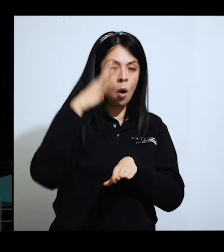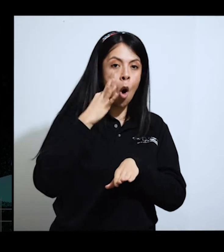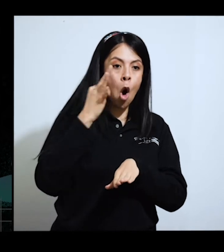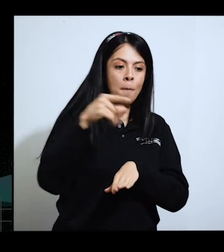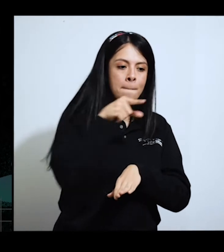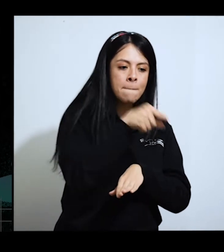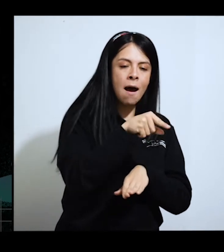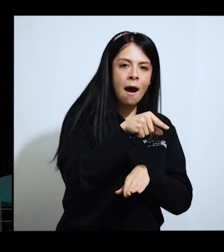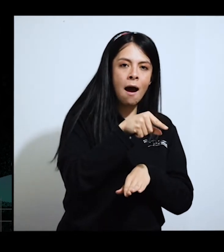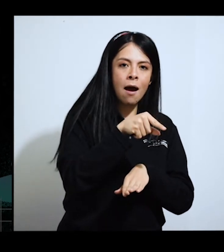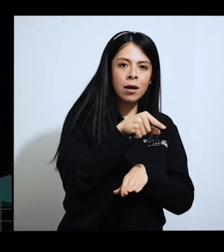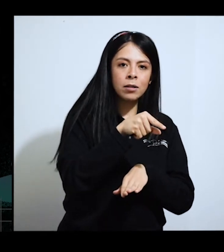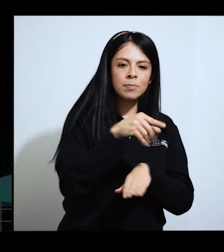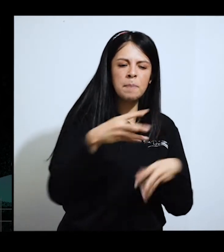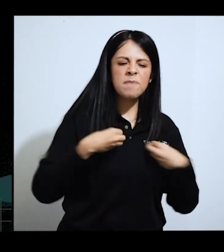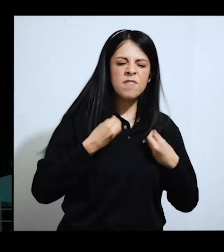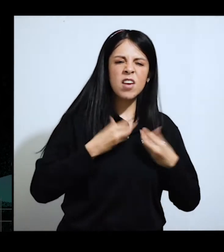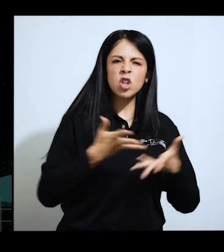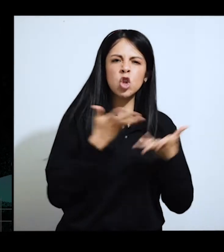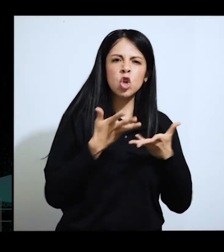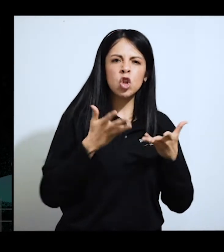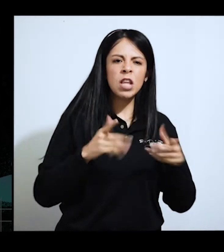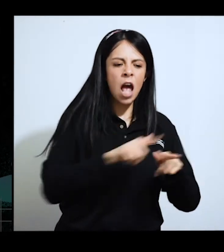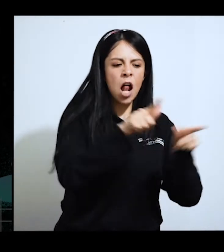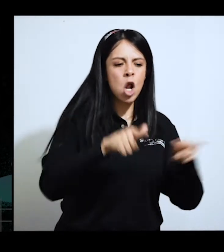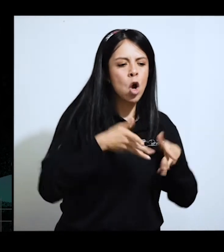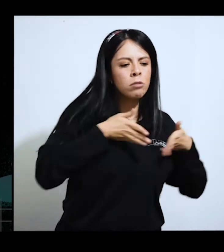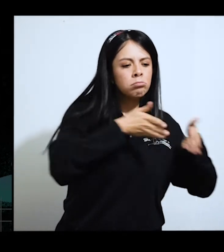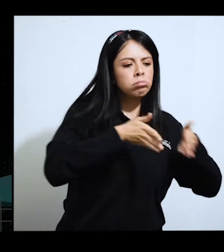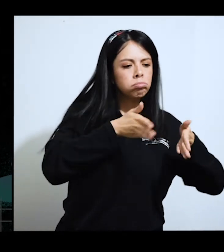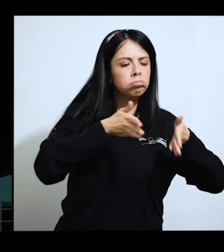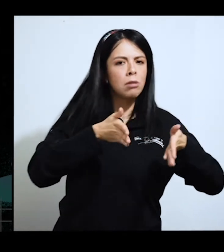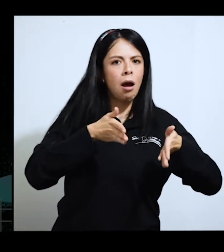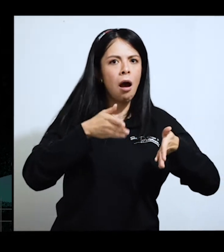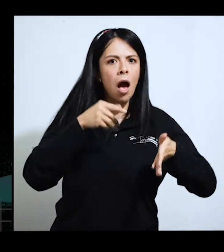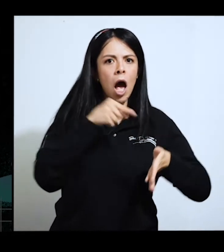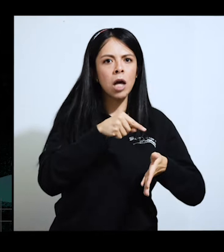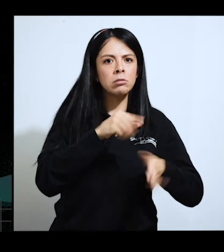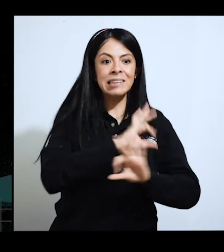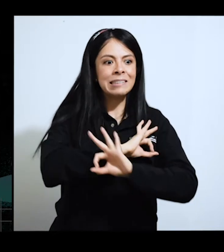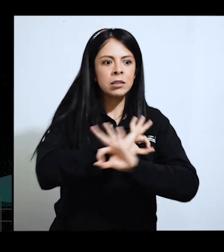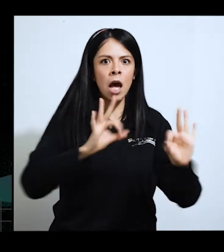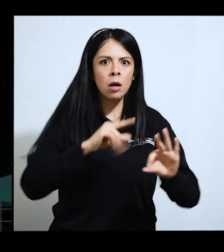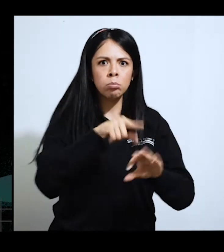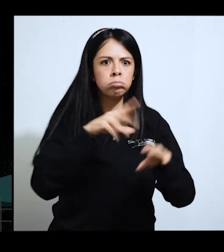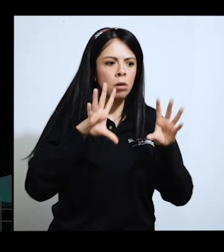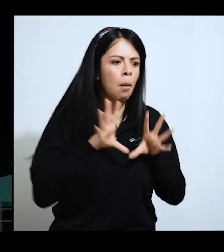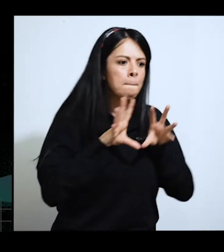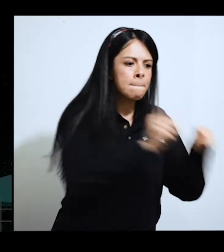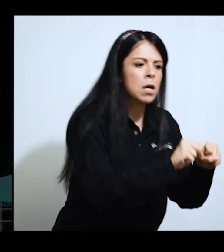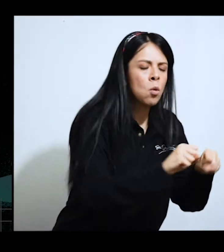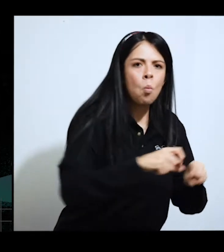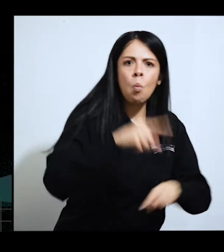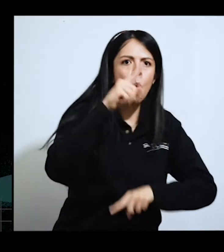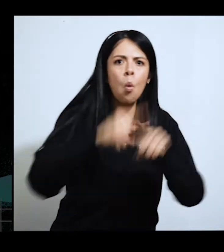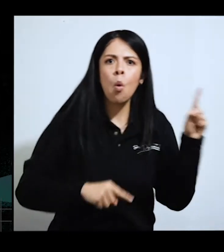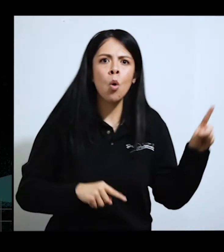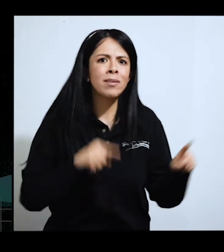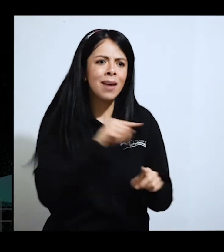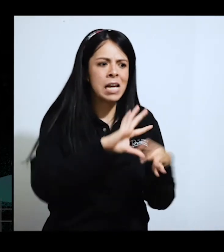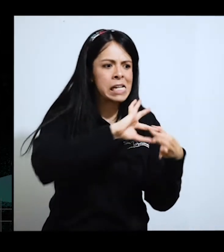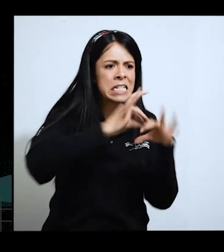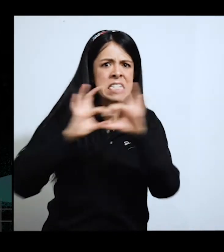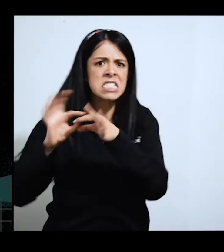vivía en los sepulcros, vivía en un cementerio. y ya nadie